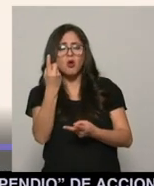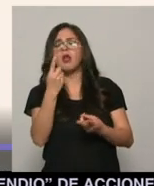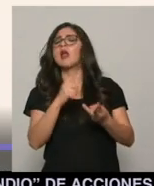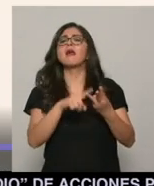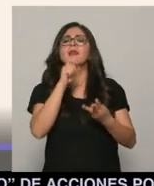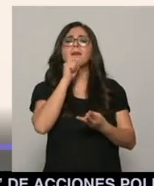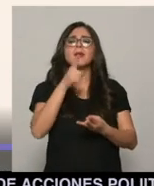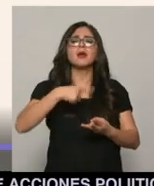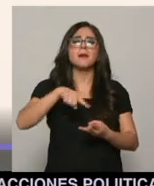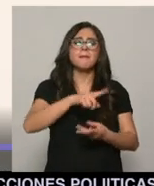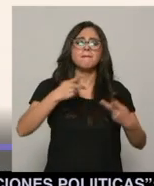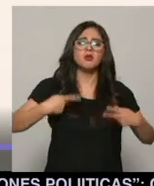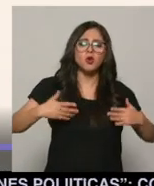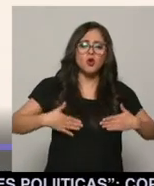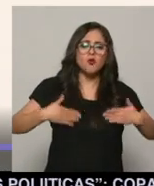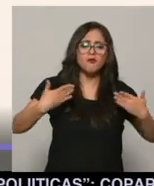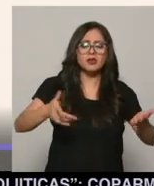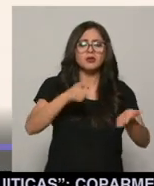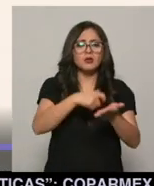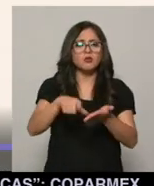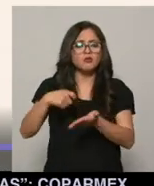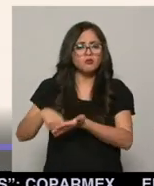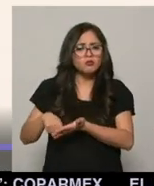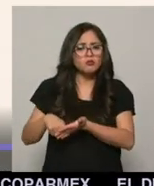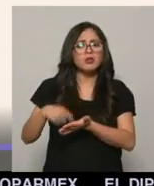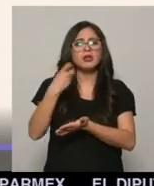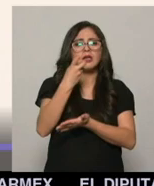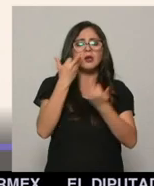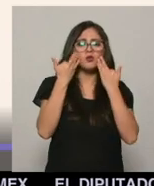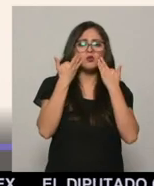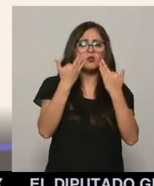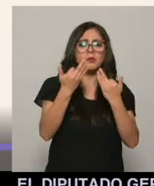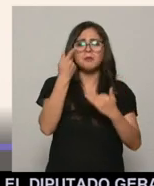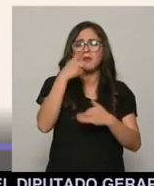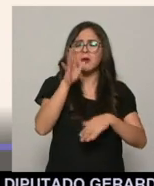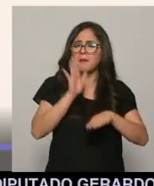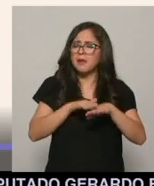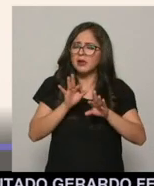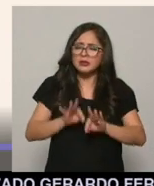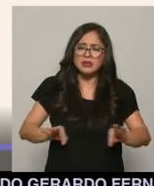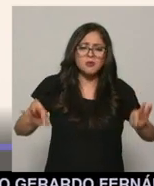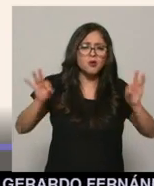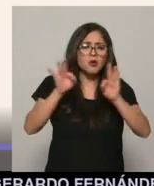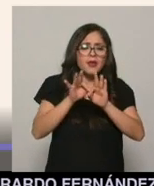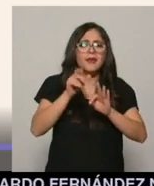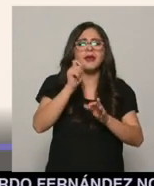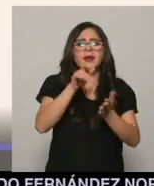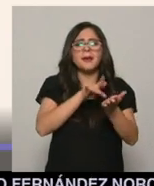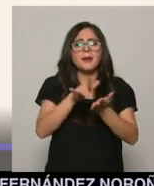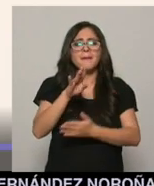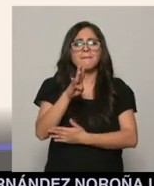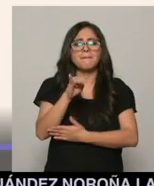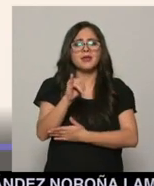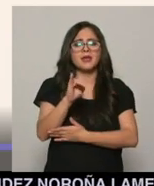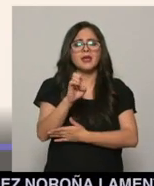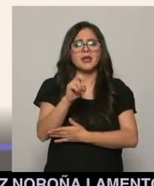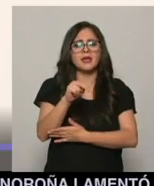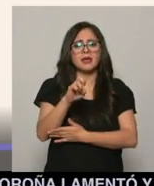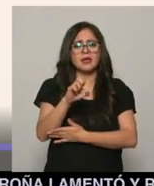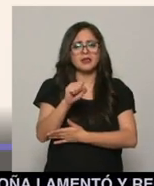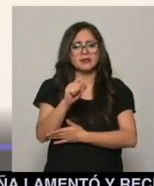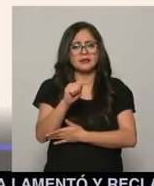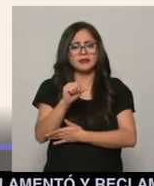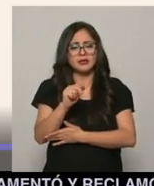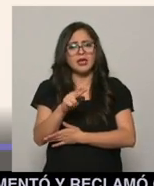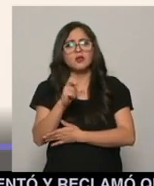del consumidor, entre otros indicadores, así lo muestran. Y lo más importante, creció el bienestar social de las clases populares.